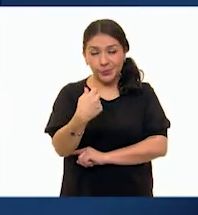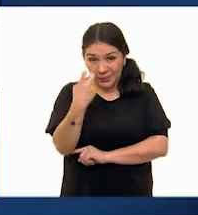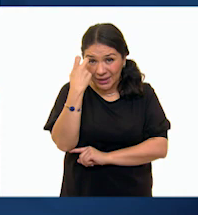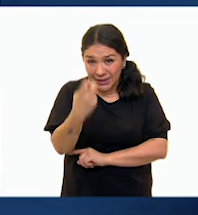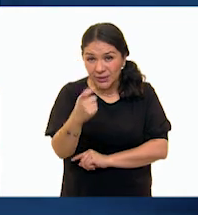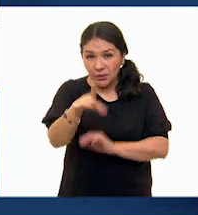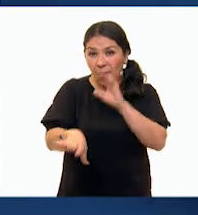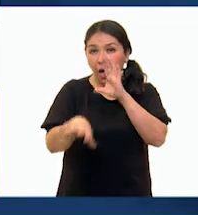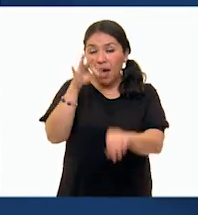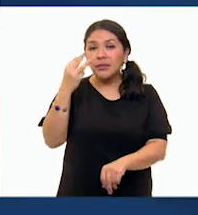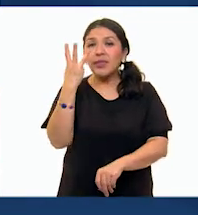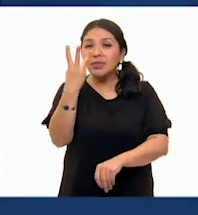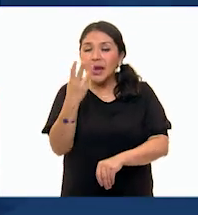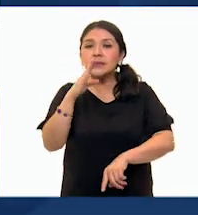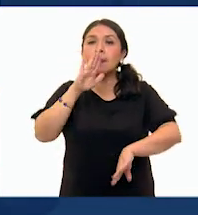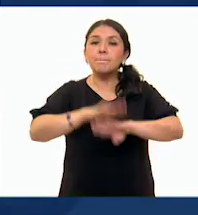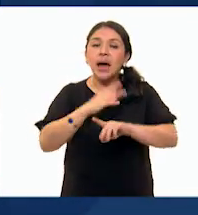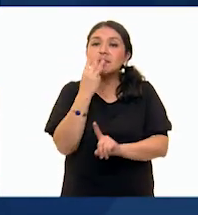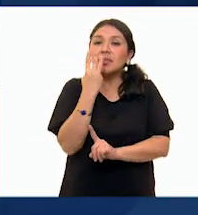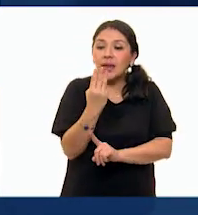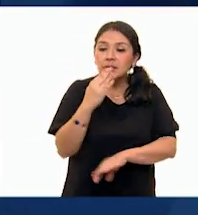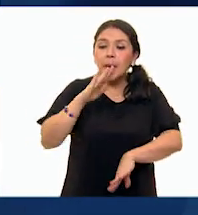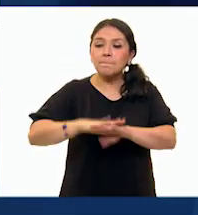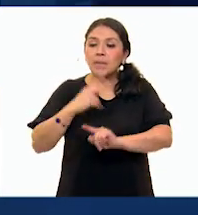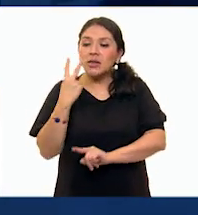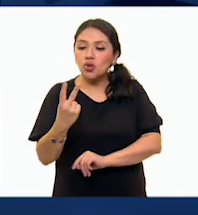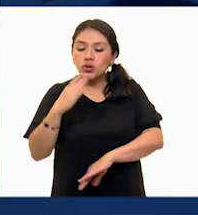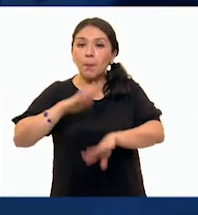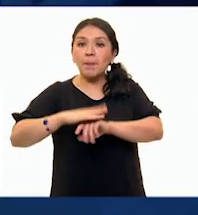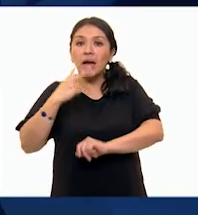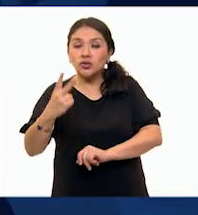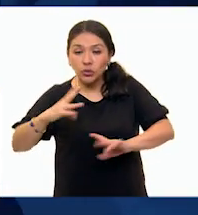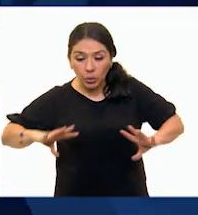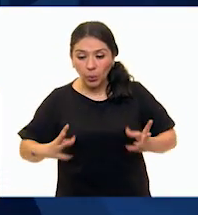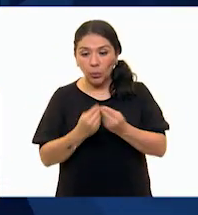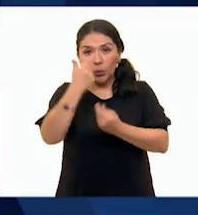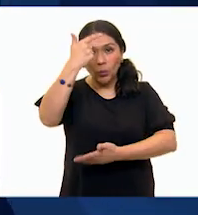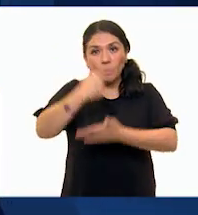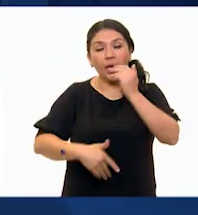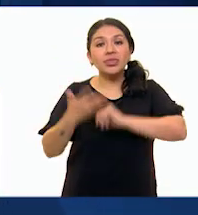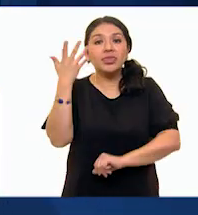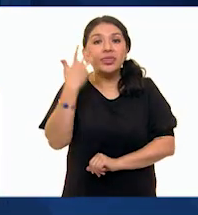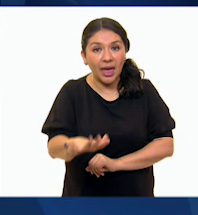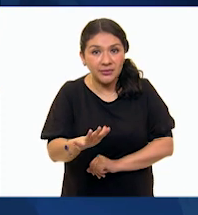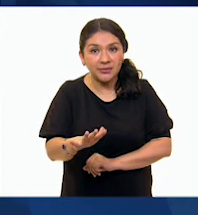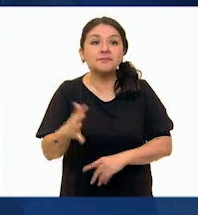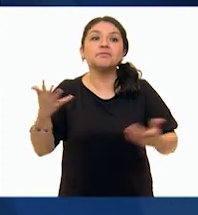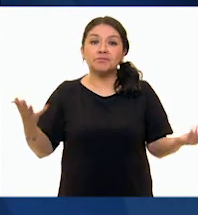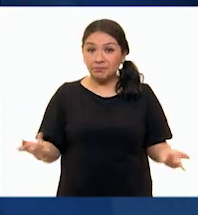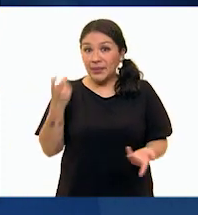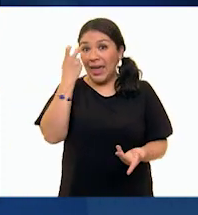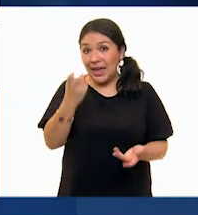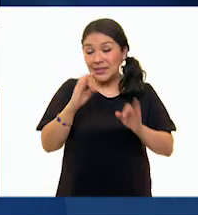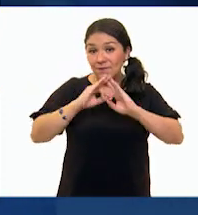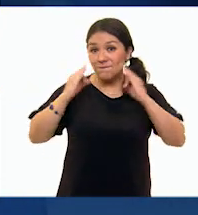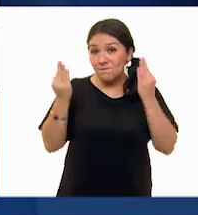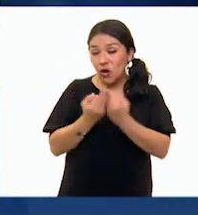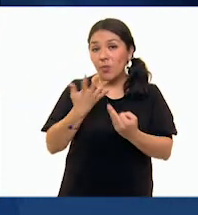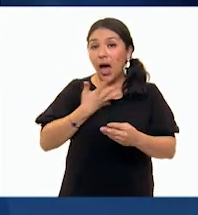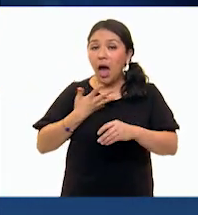nos da 3 más 3 más 2 más 2 igual a 10. Entonces, esta figura